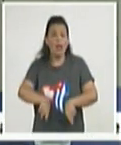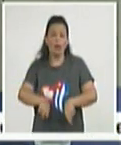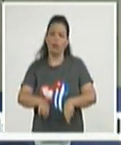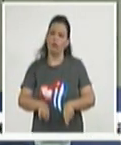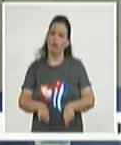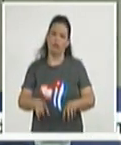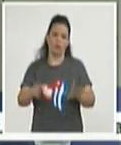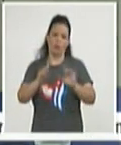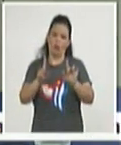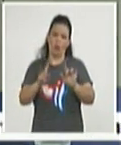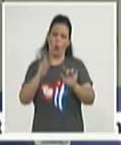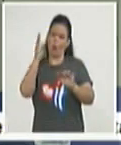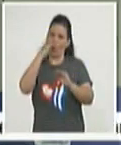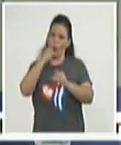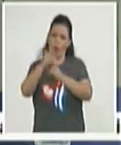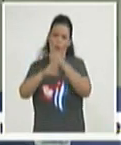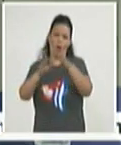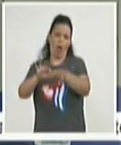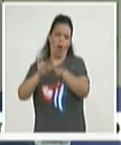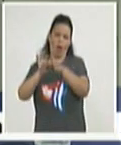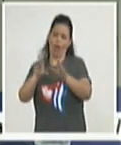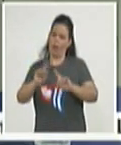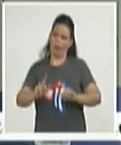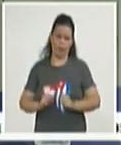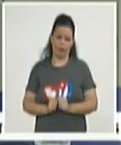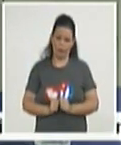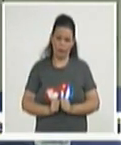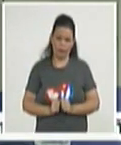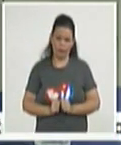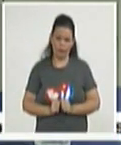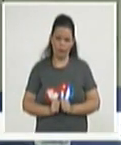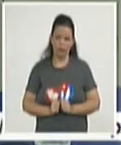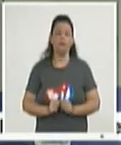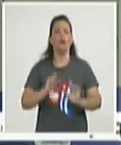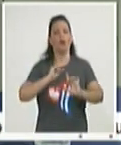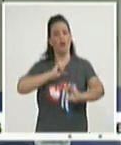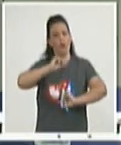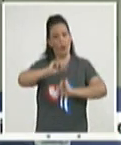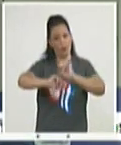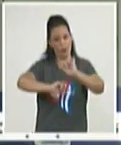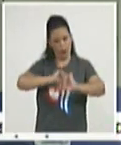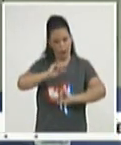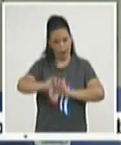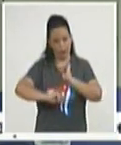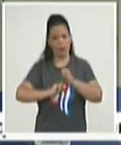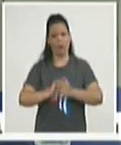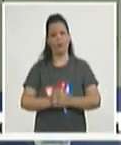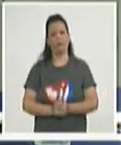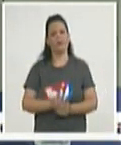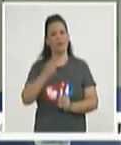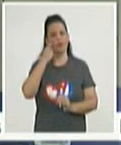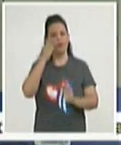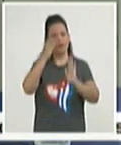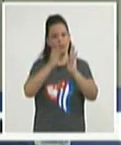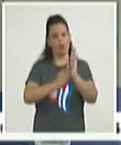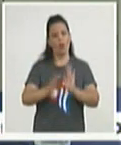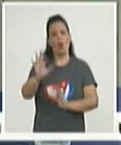eso vamos logrando, se va a lograr, se está reiterando que en el mes de octubre,